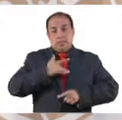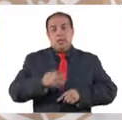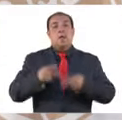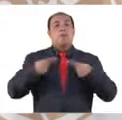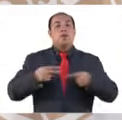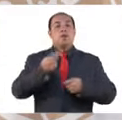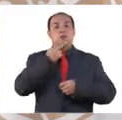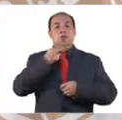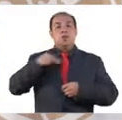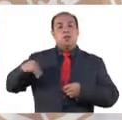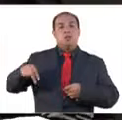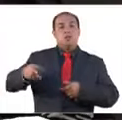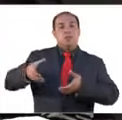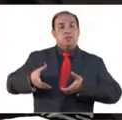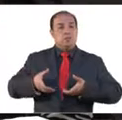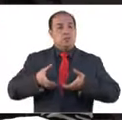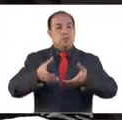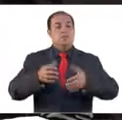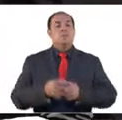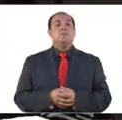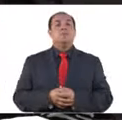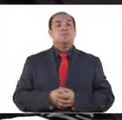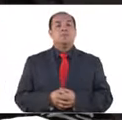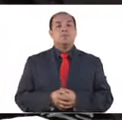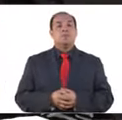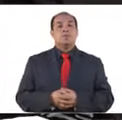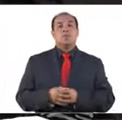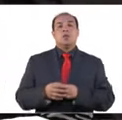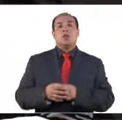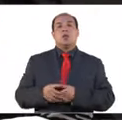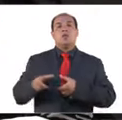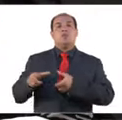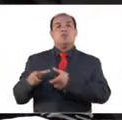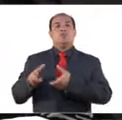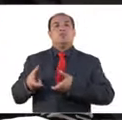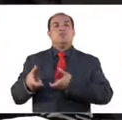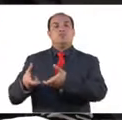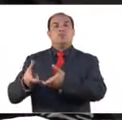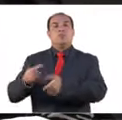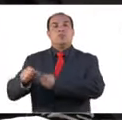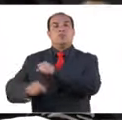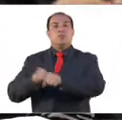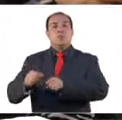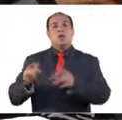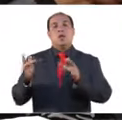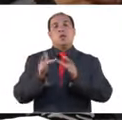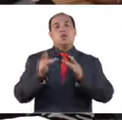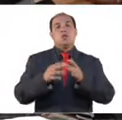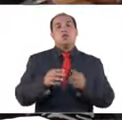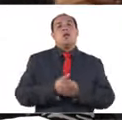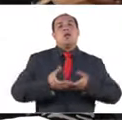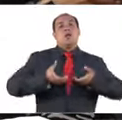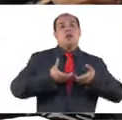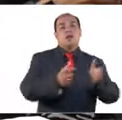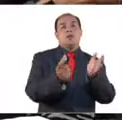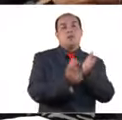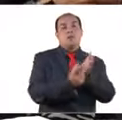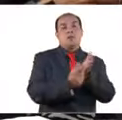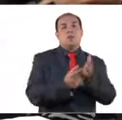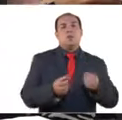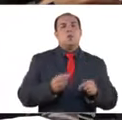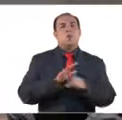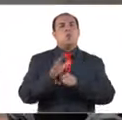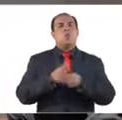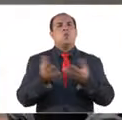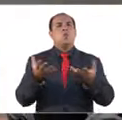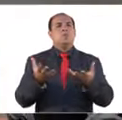calle. En esta ciclovía que estará conectando con la de Camarones, ¿de cuánto estiman el aforo que se llega a dar en un inicio y cuál es la proyección en